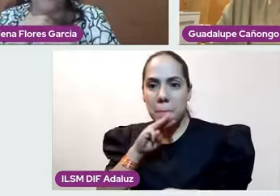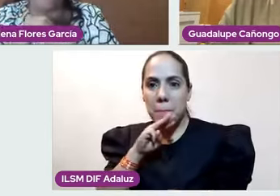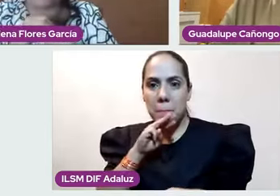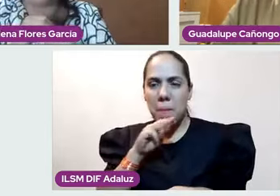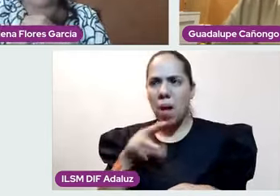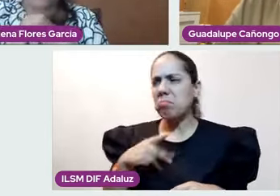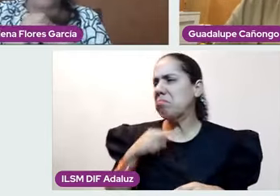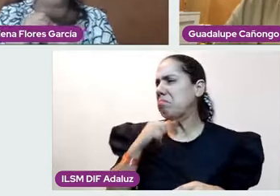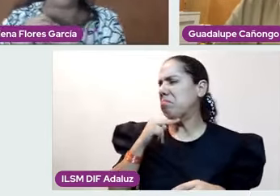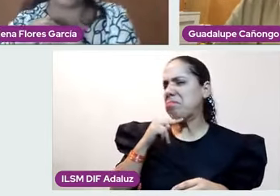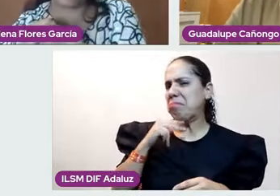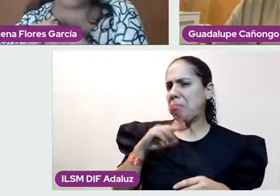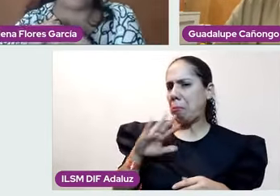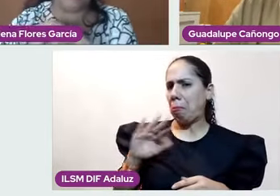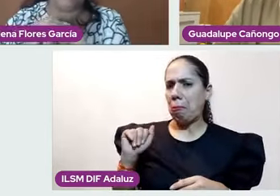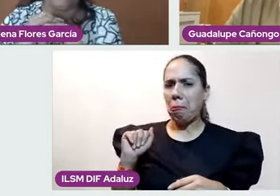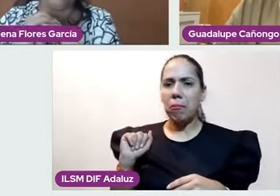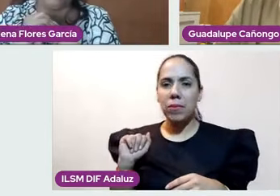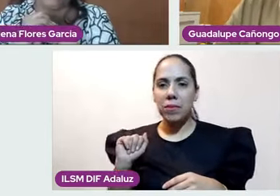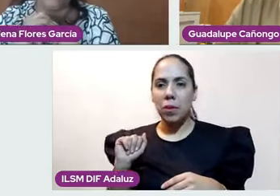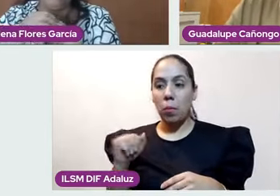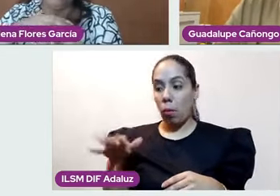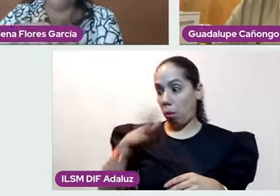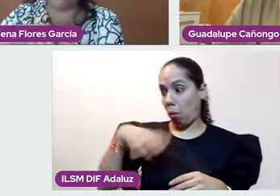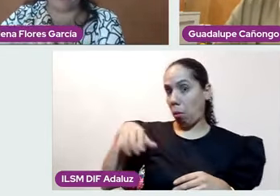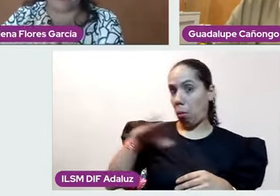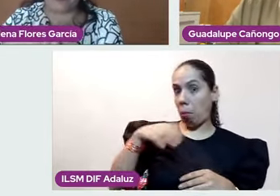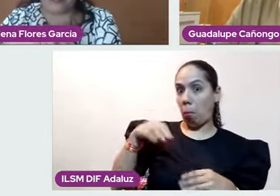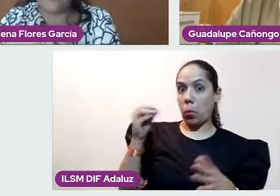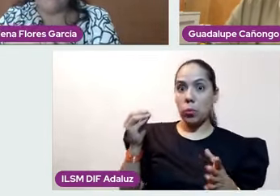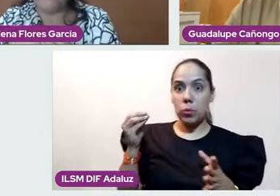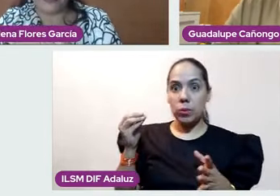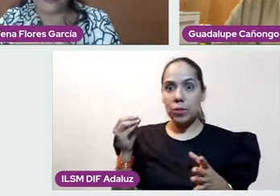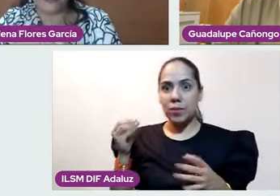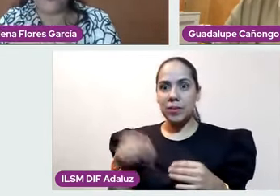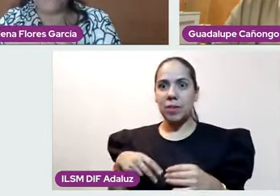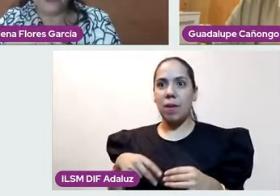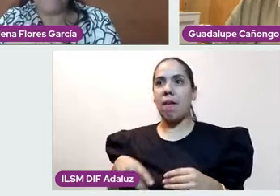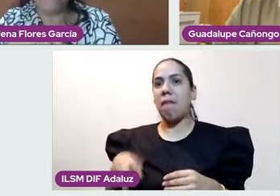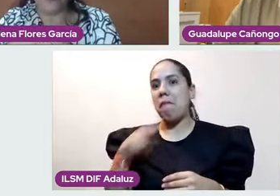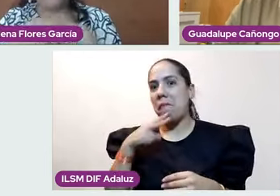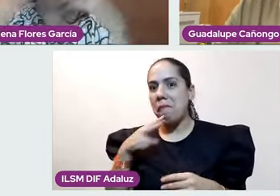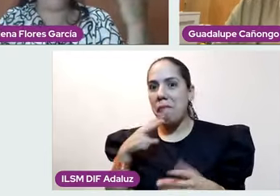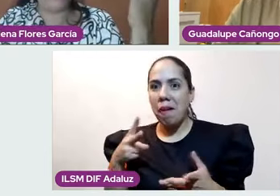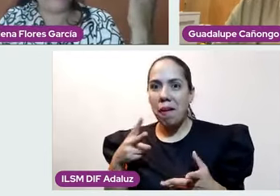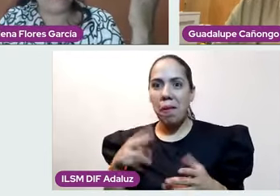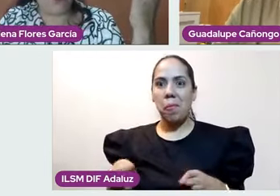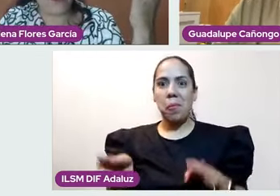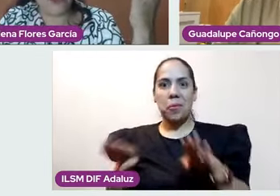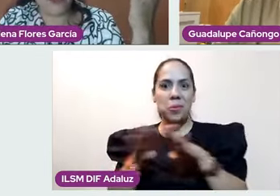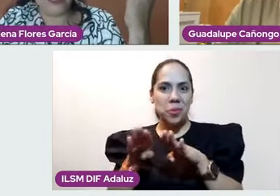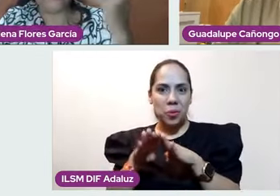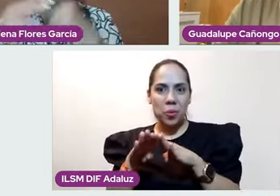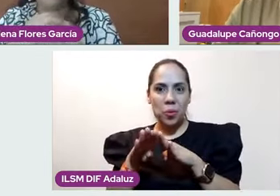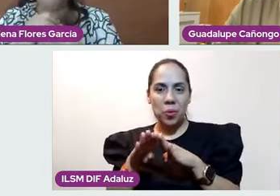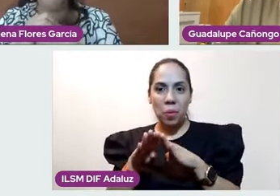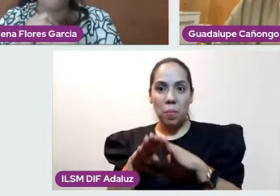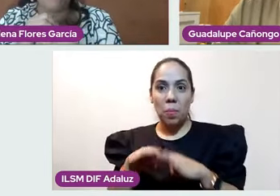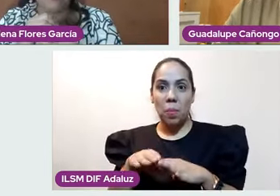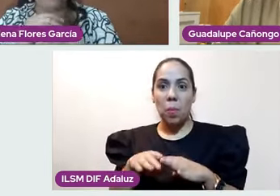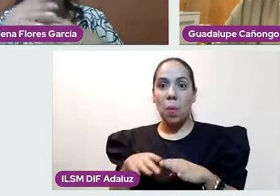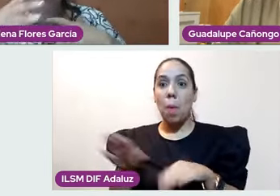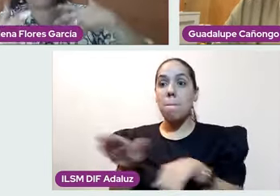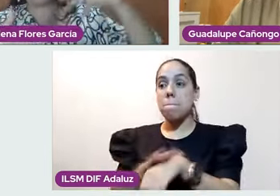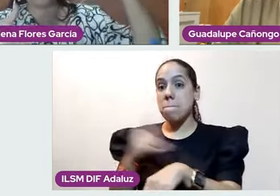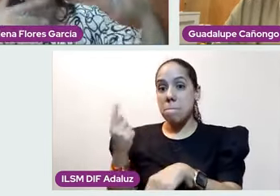estos nuevos verbos, acrónimos que estamos utilizando en la nueva era, porque lo pueden hacer por voz. Entonces, mi